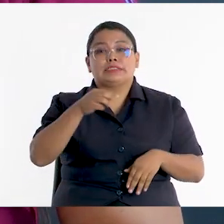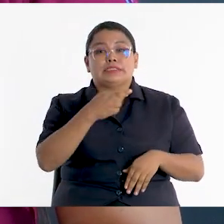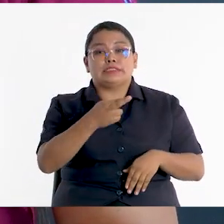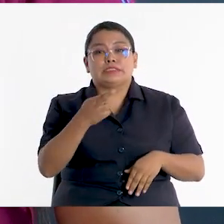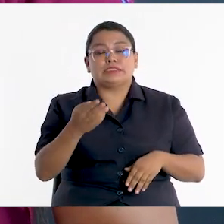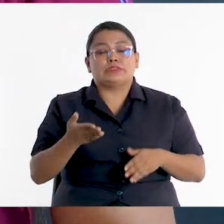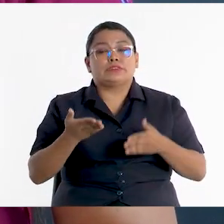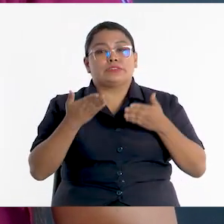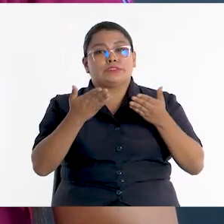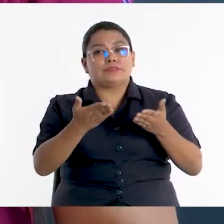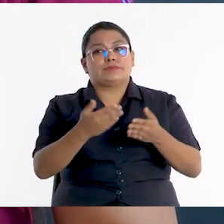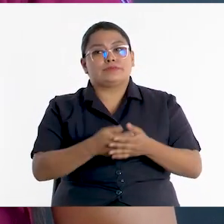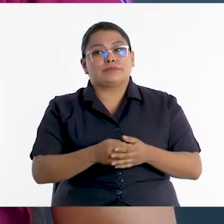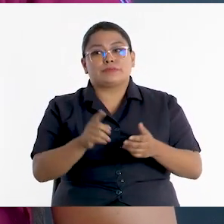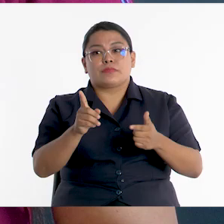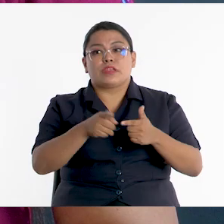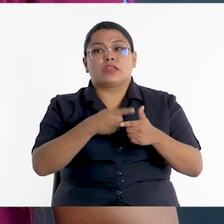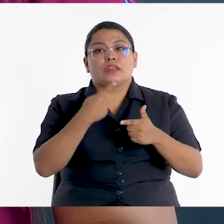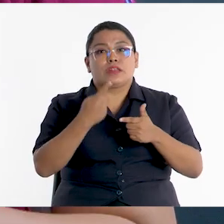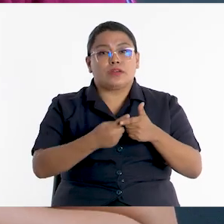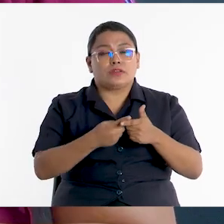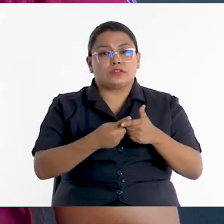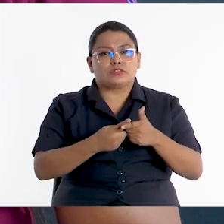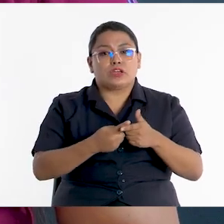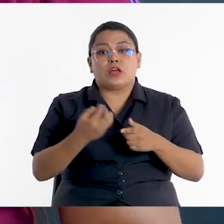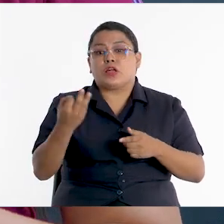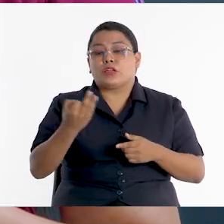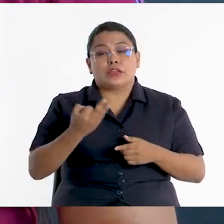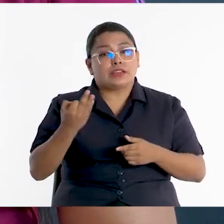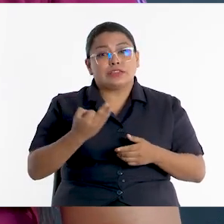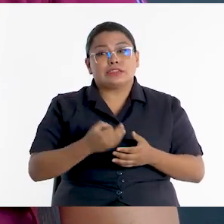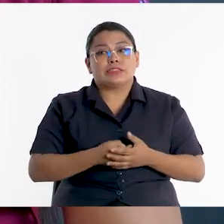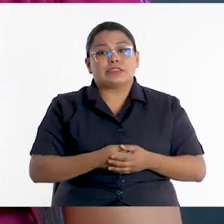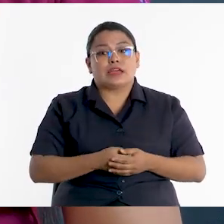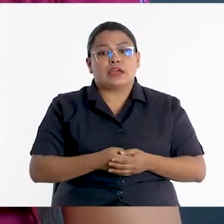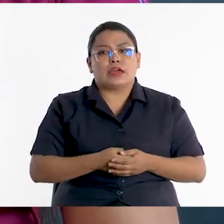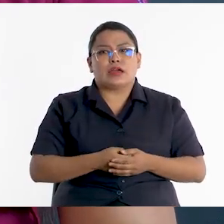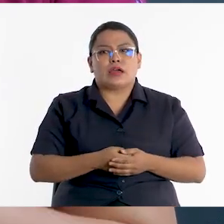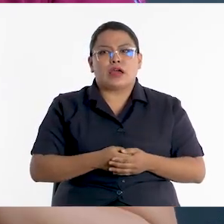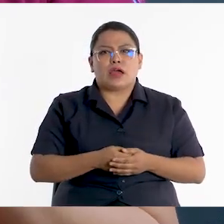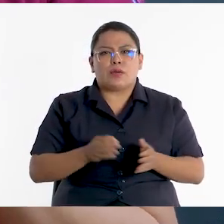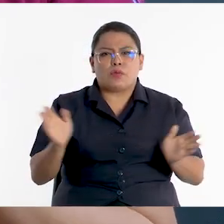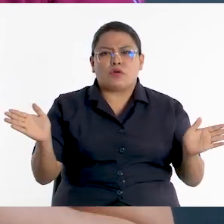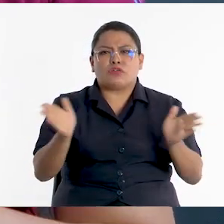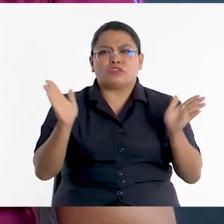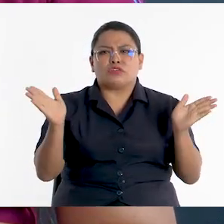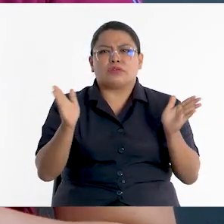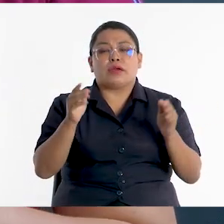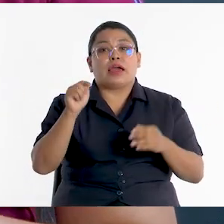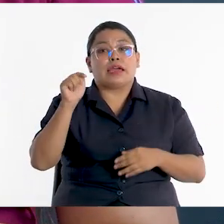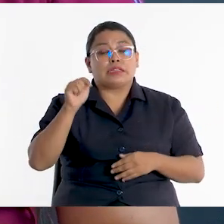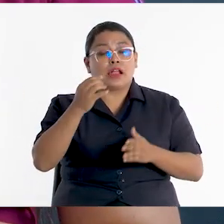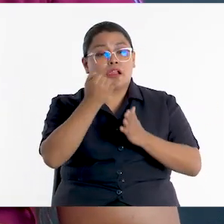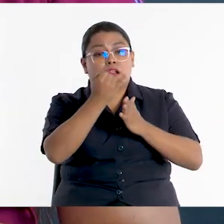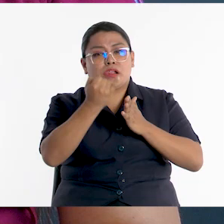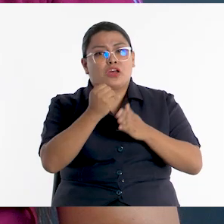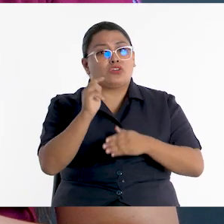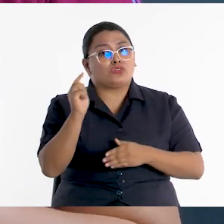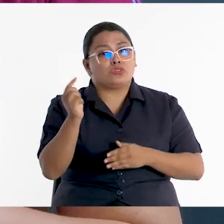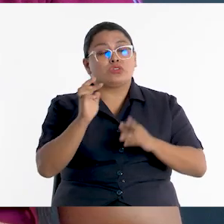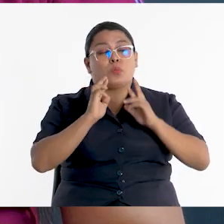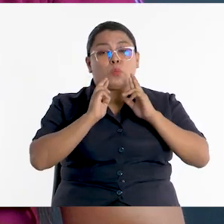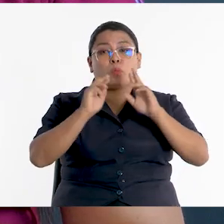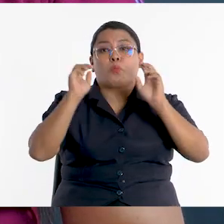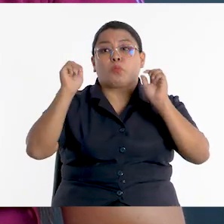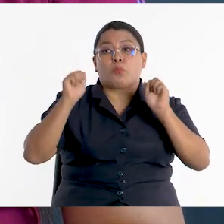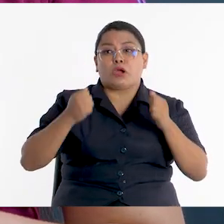proporciona este recurso. Entonces, no debemos insistir en esa parte,